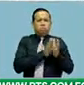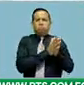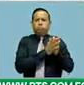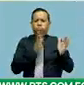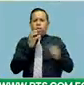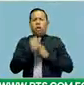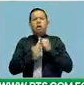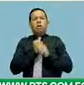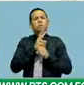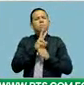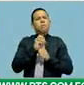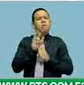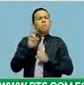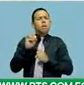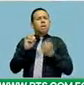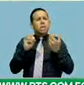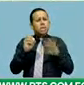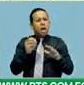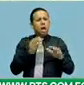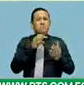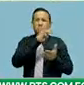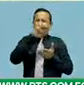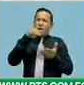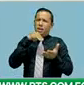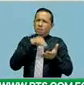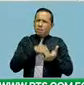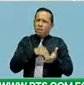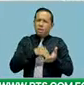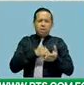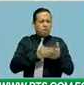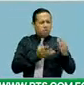toneladas de cocaína han sido decomisadas en Manabí y 3